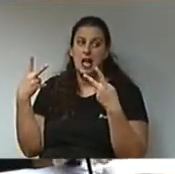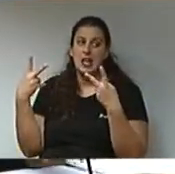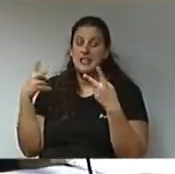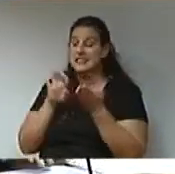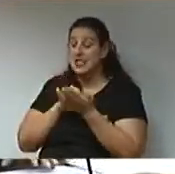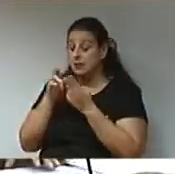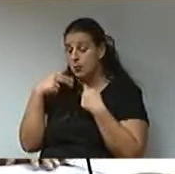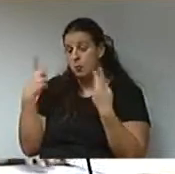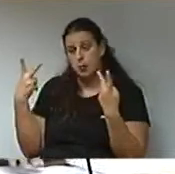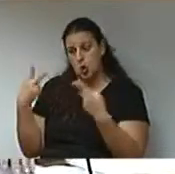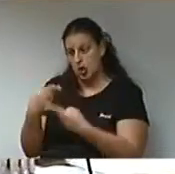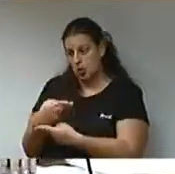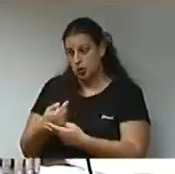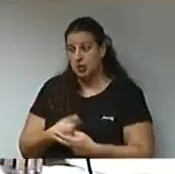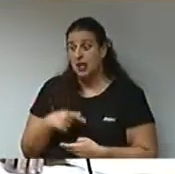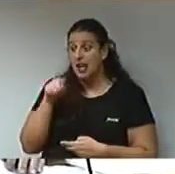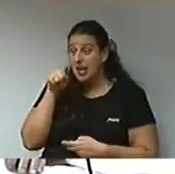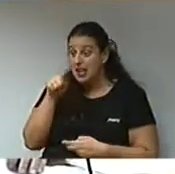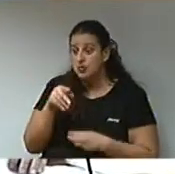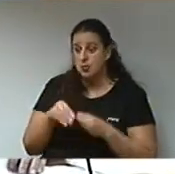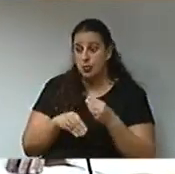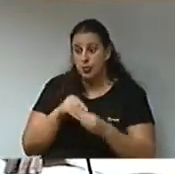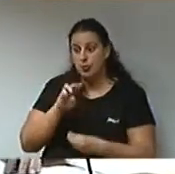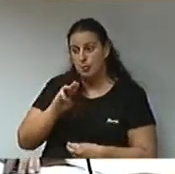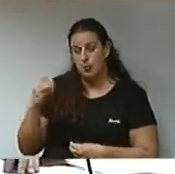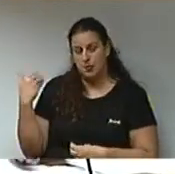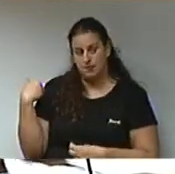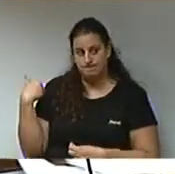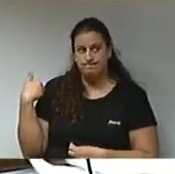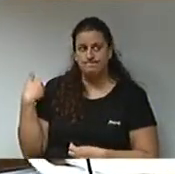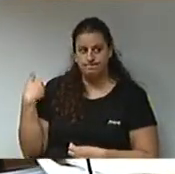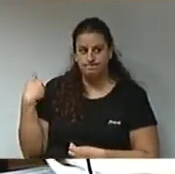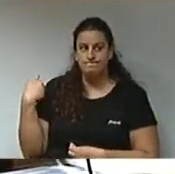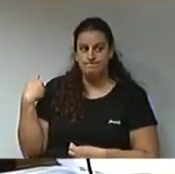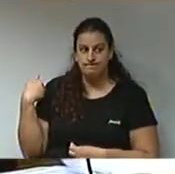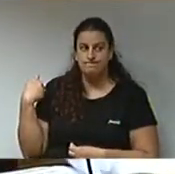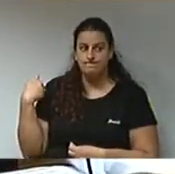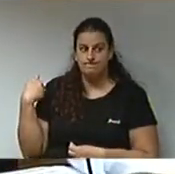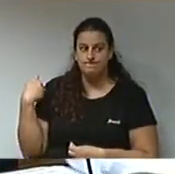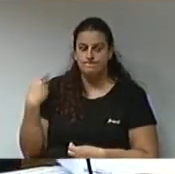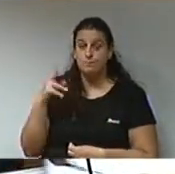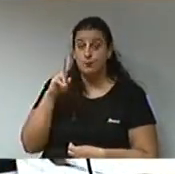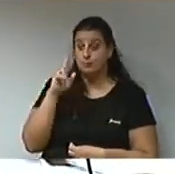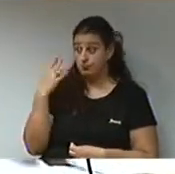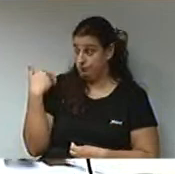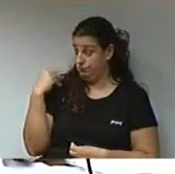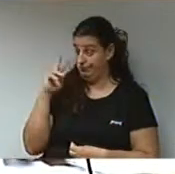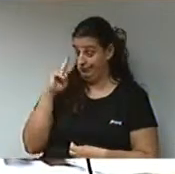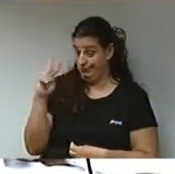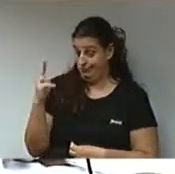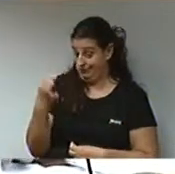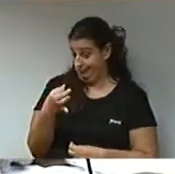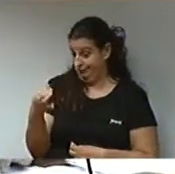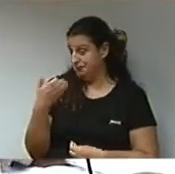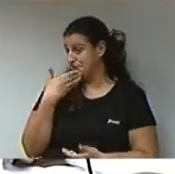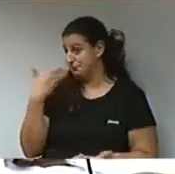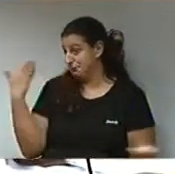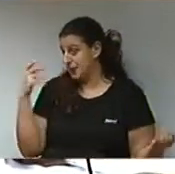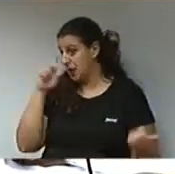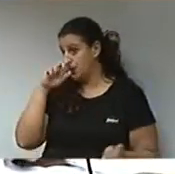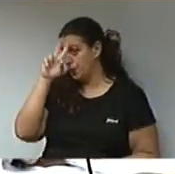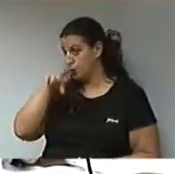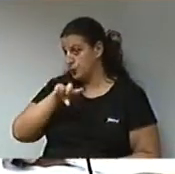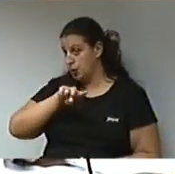recortando los servicios públicos. Eso es lo que se hizo en ese momento. Y vimos perfectamente cómo, por ejemplo, pues en el año